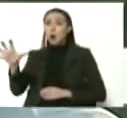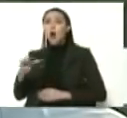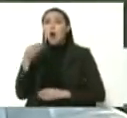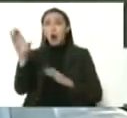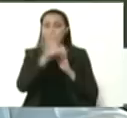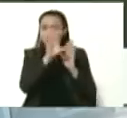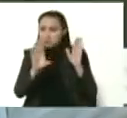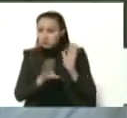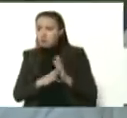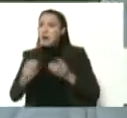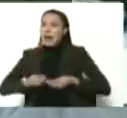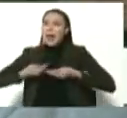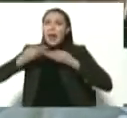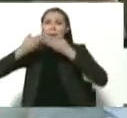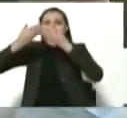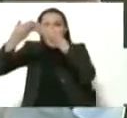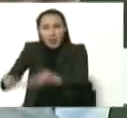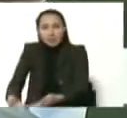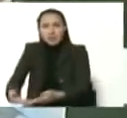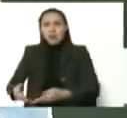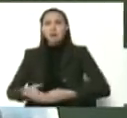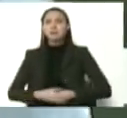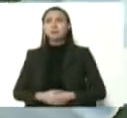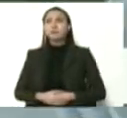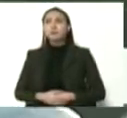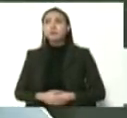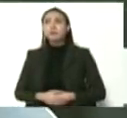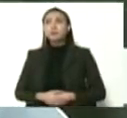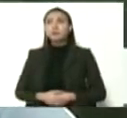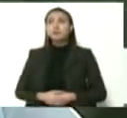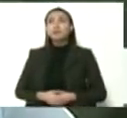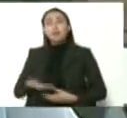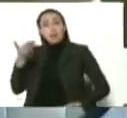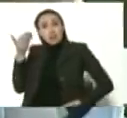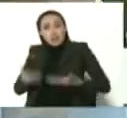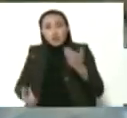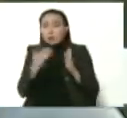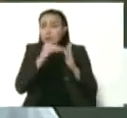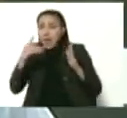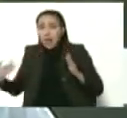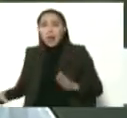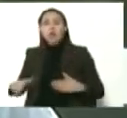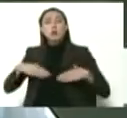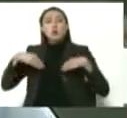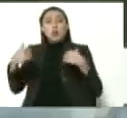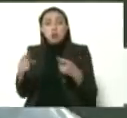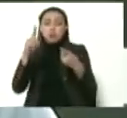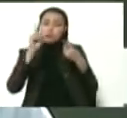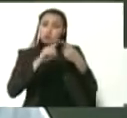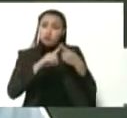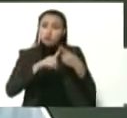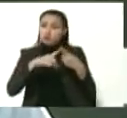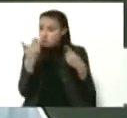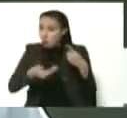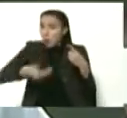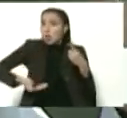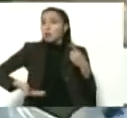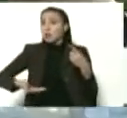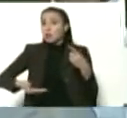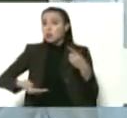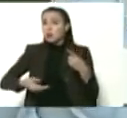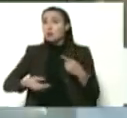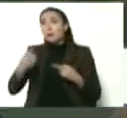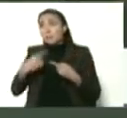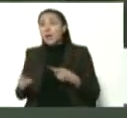garantista, que pone en equilibrio el ejercicio de los distintos derechos. El derecho a la salud es uno y primordial, pero los